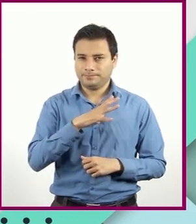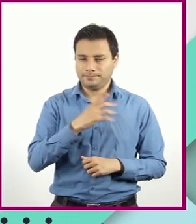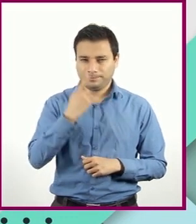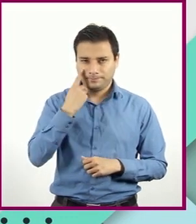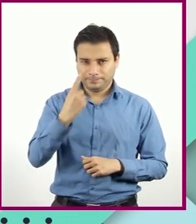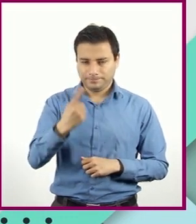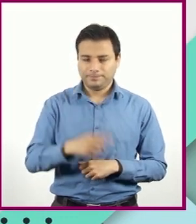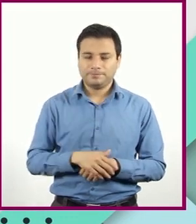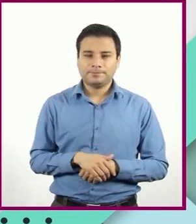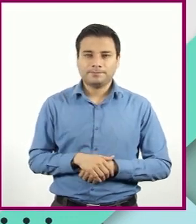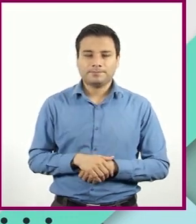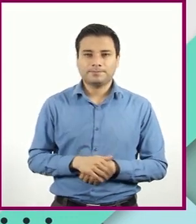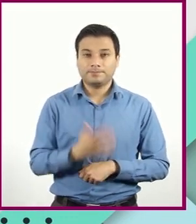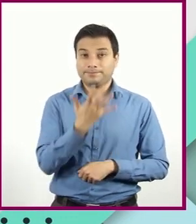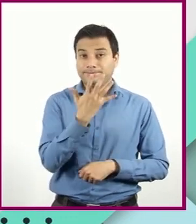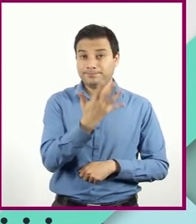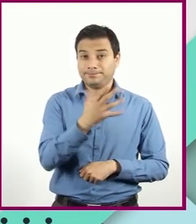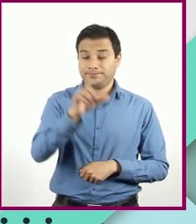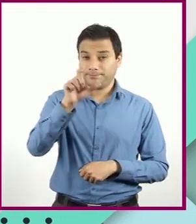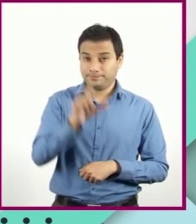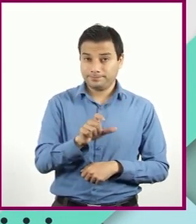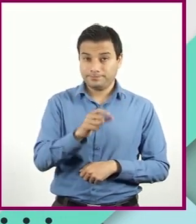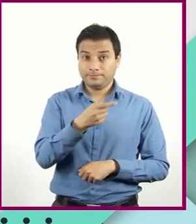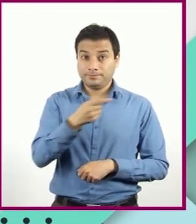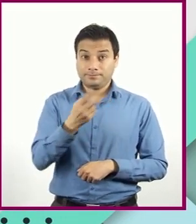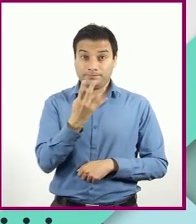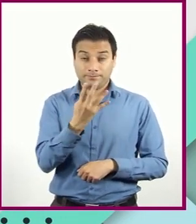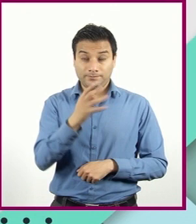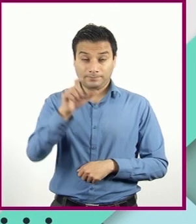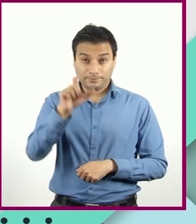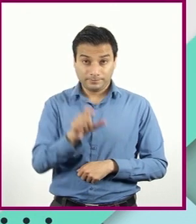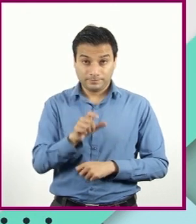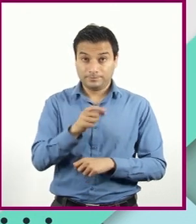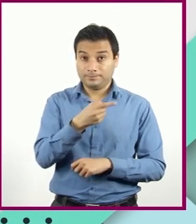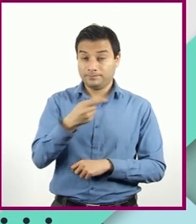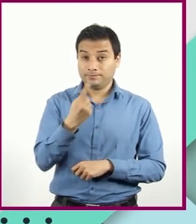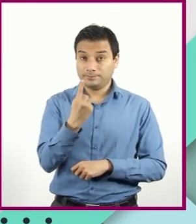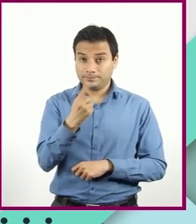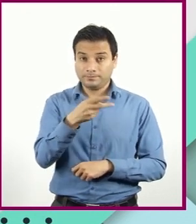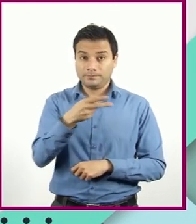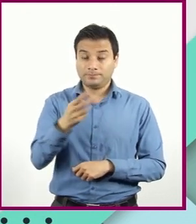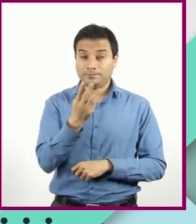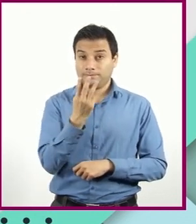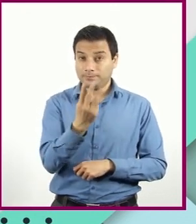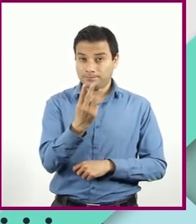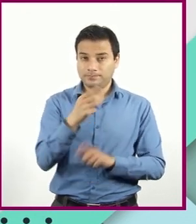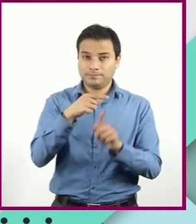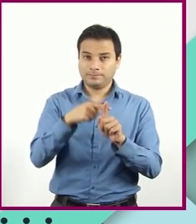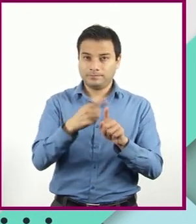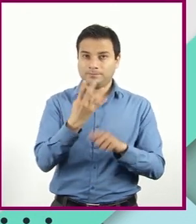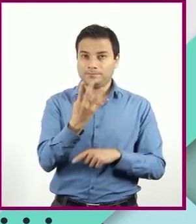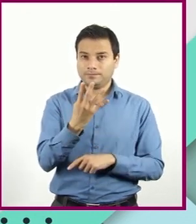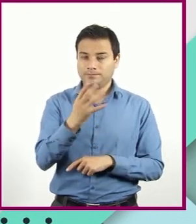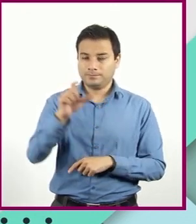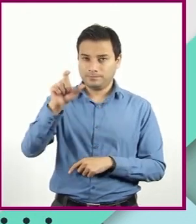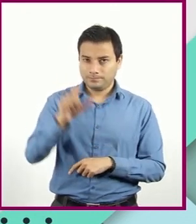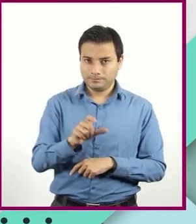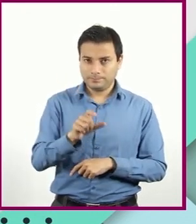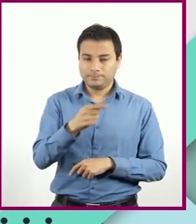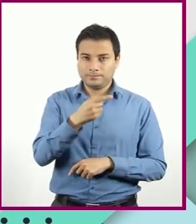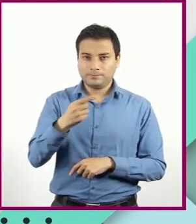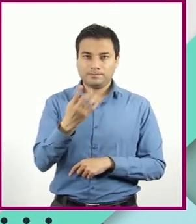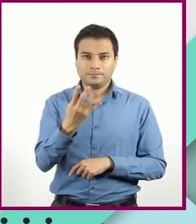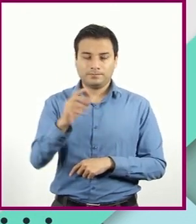Nos queda 5x menos 4x menos 1 es igual a 3 más 4x menos